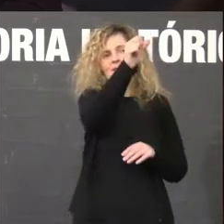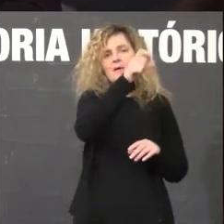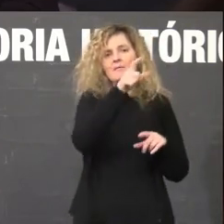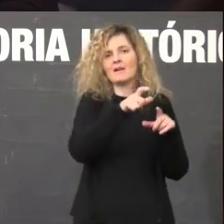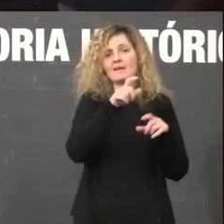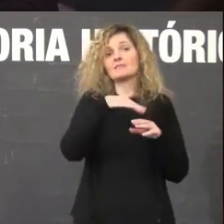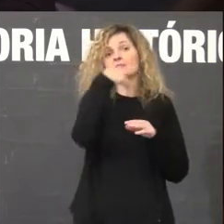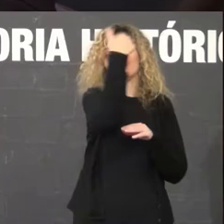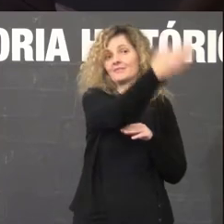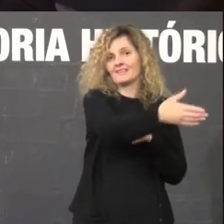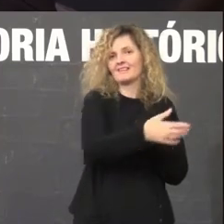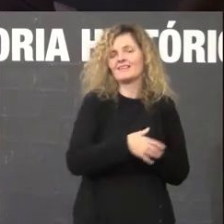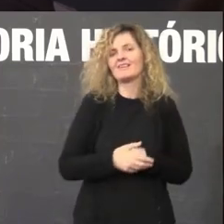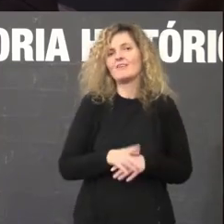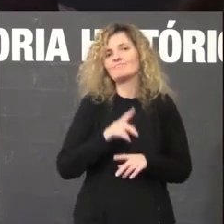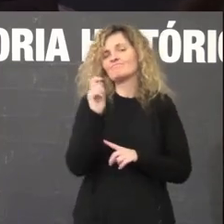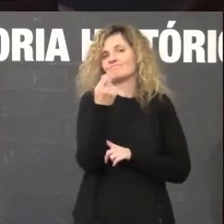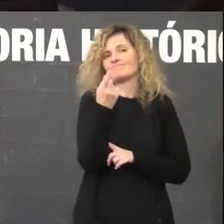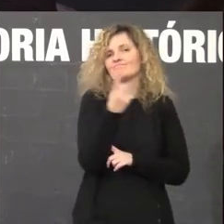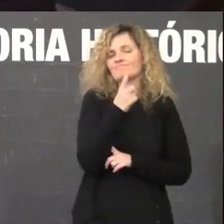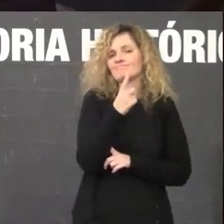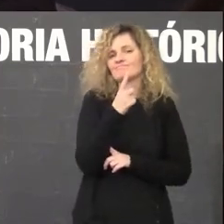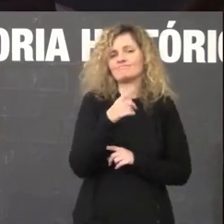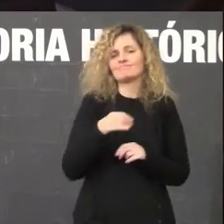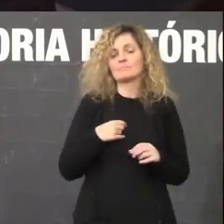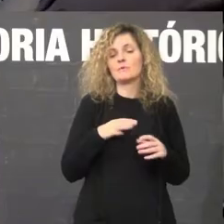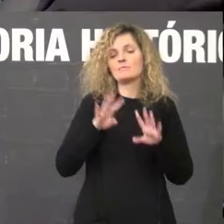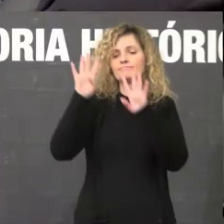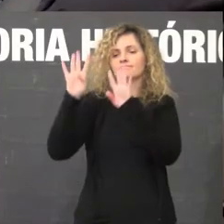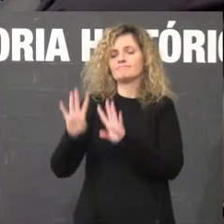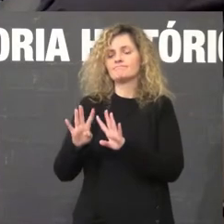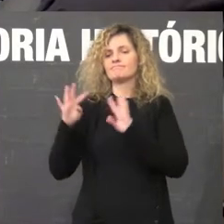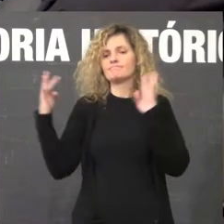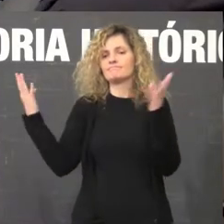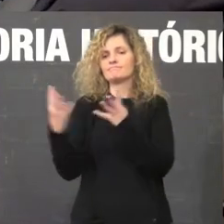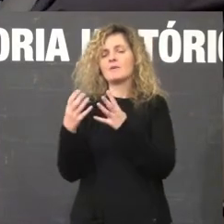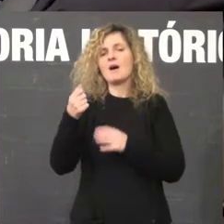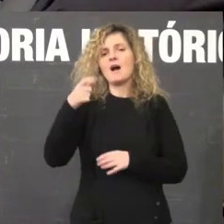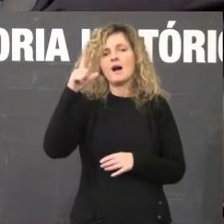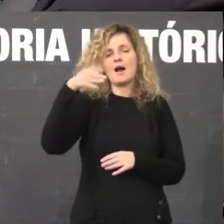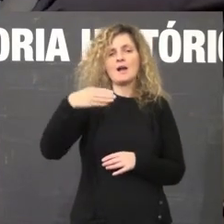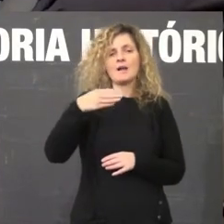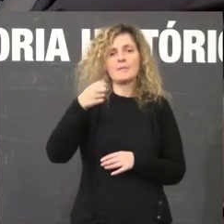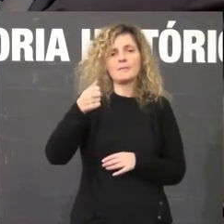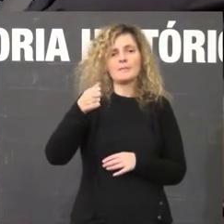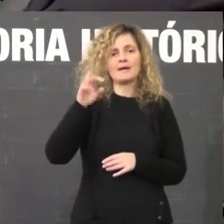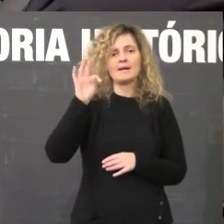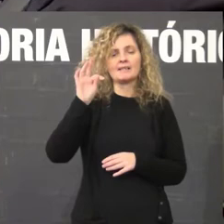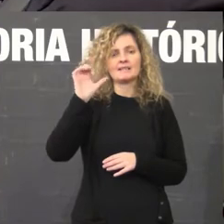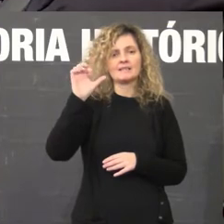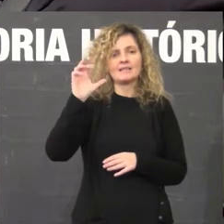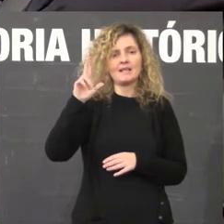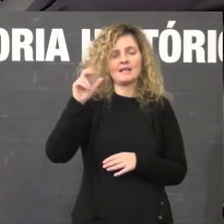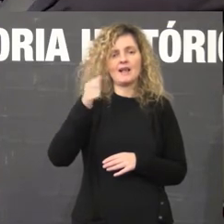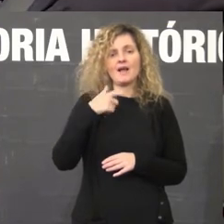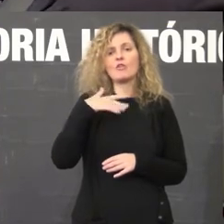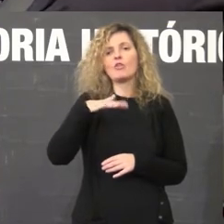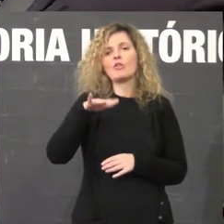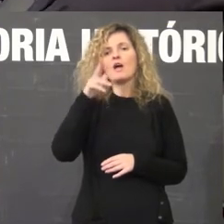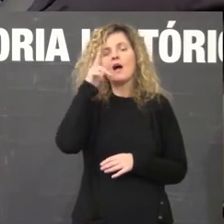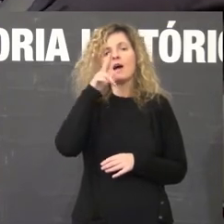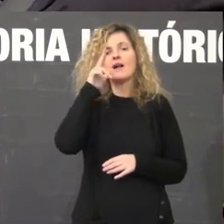para o exilio. Non o logrou, meteron nun campo de concentración, estuvo en Albatera, en Alicante. Miña nai